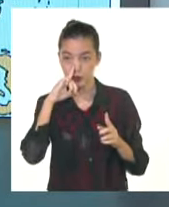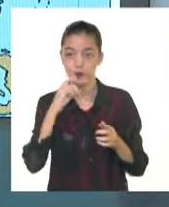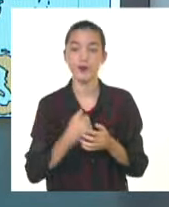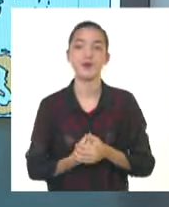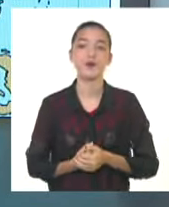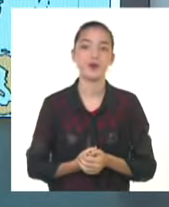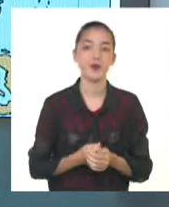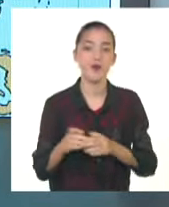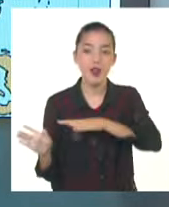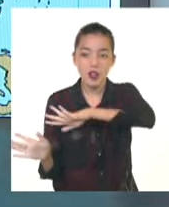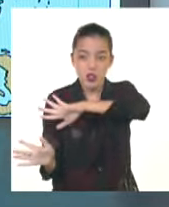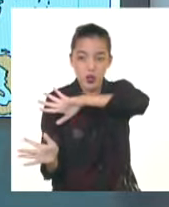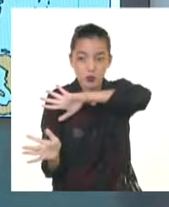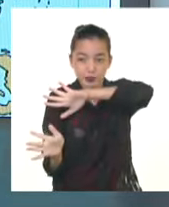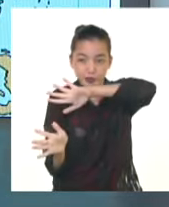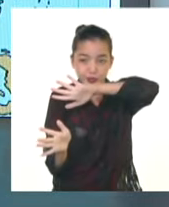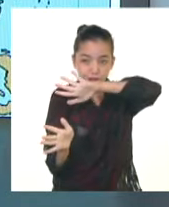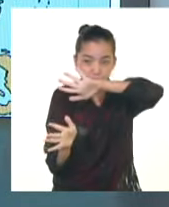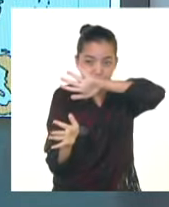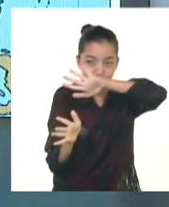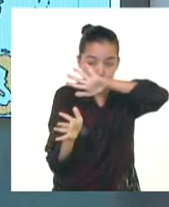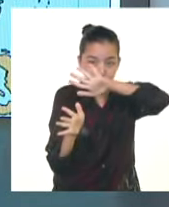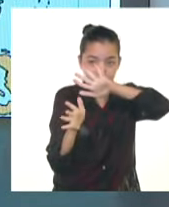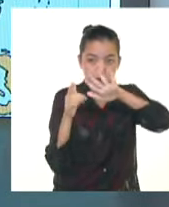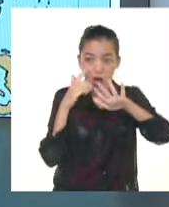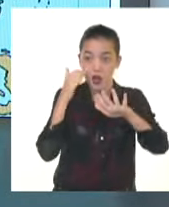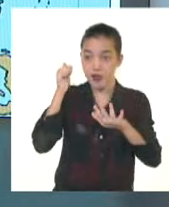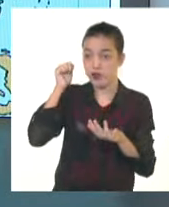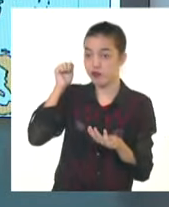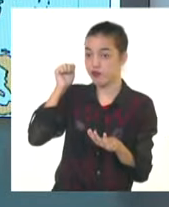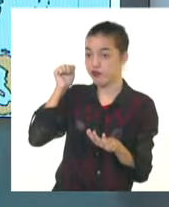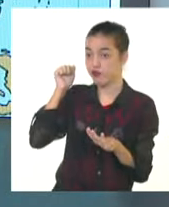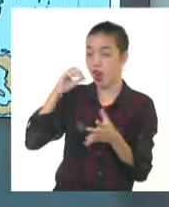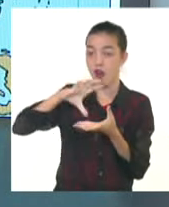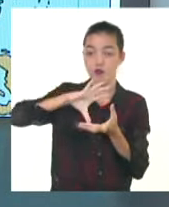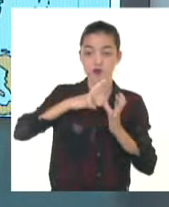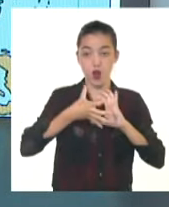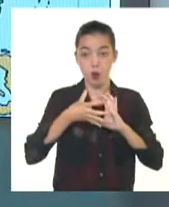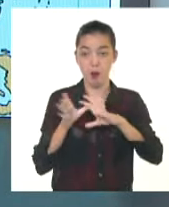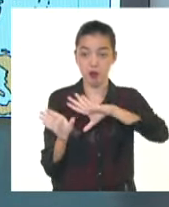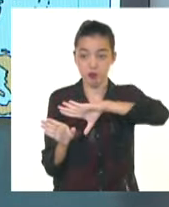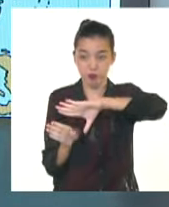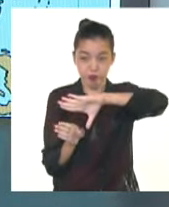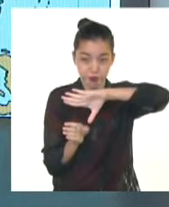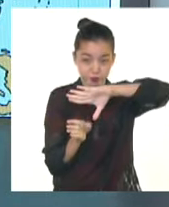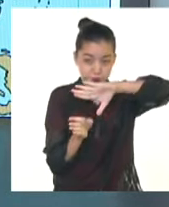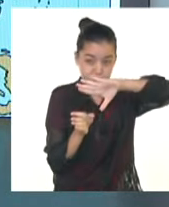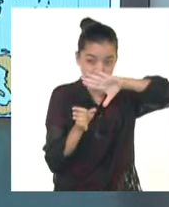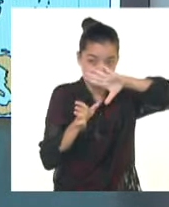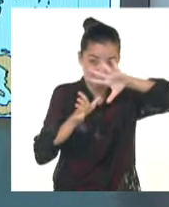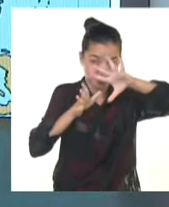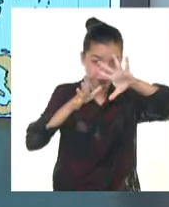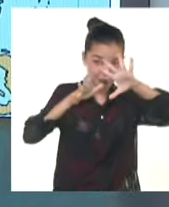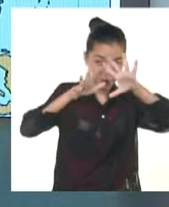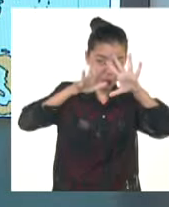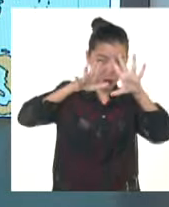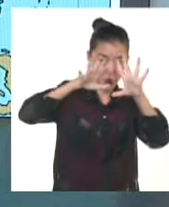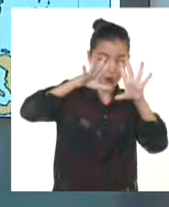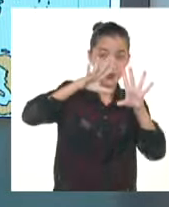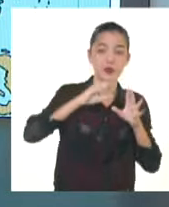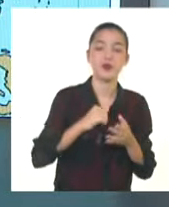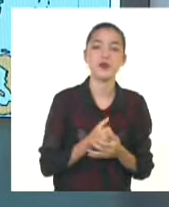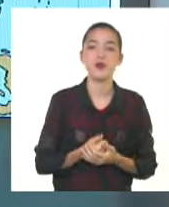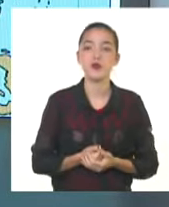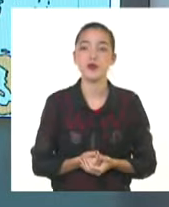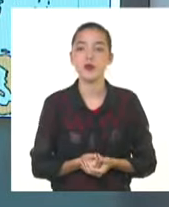con bastante certeza pudiera estar en la península de Florida, ganando algo más en intensidad y pudiendo convertirse en huracán ya para las próximas 72 horas,